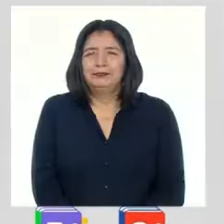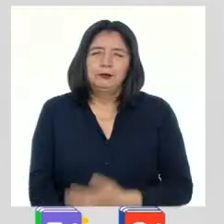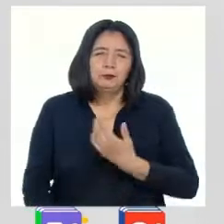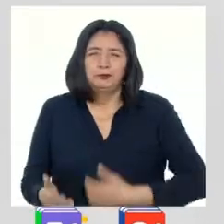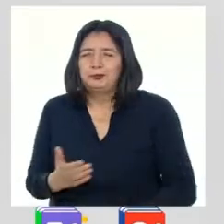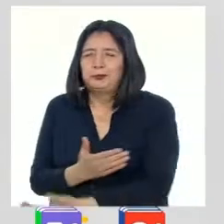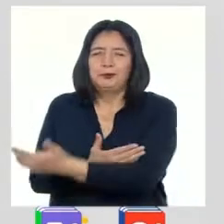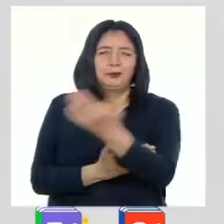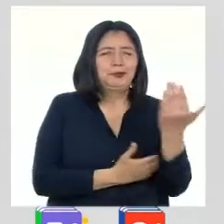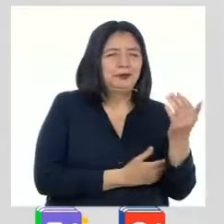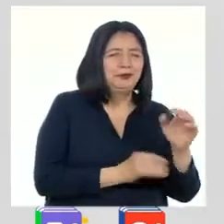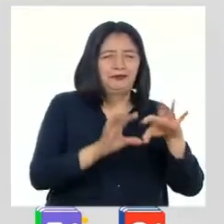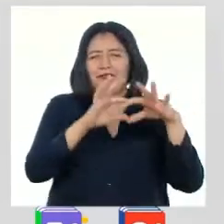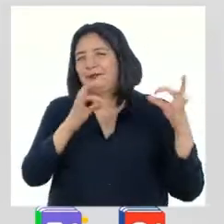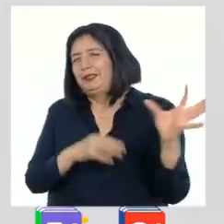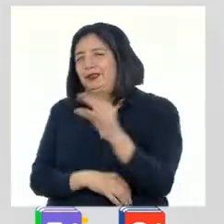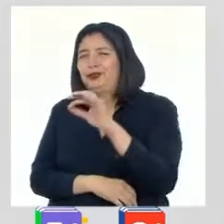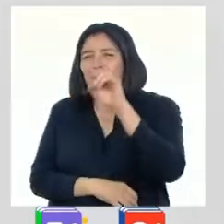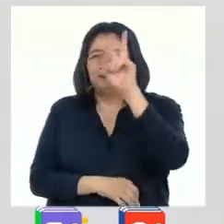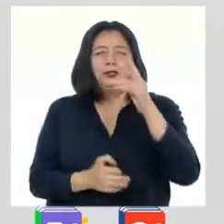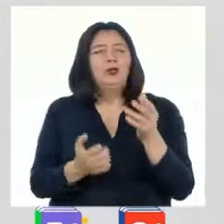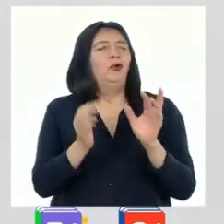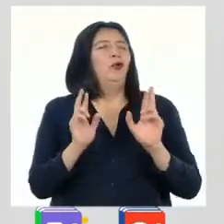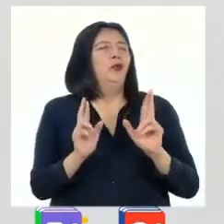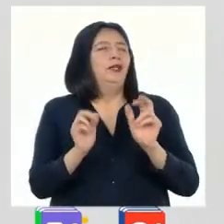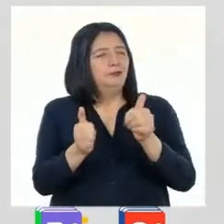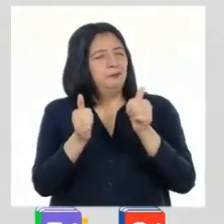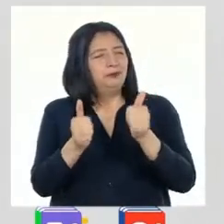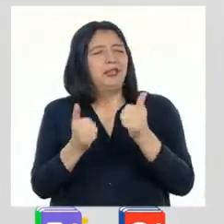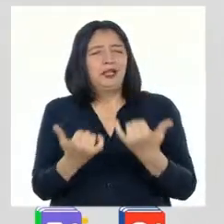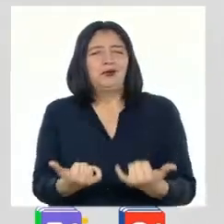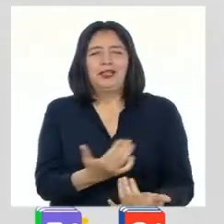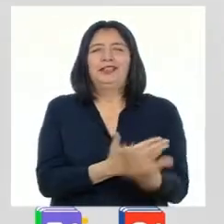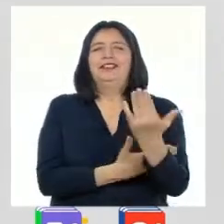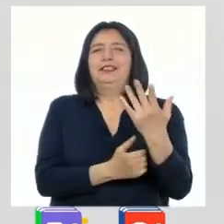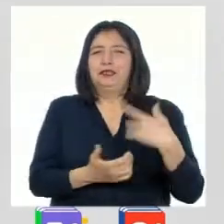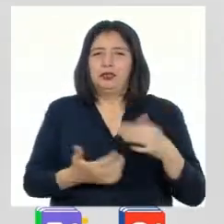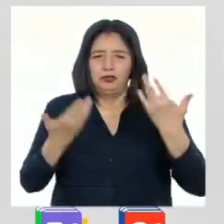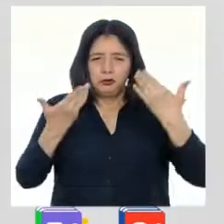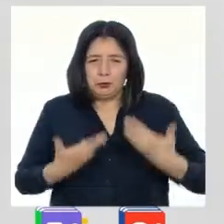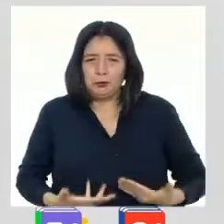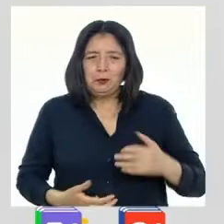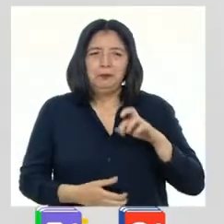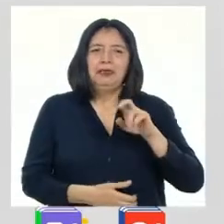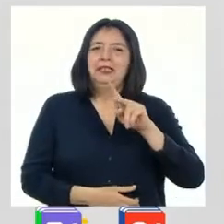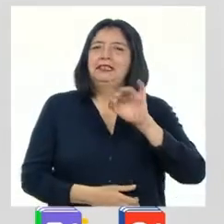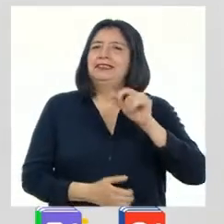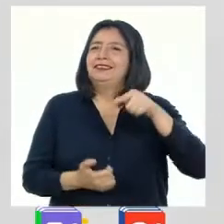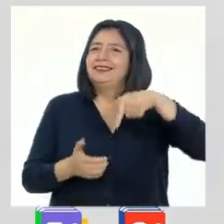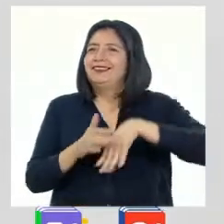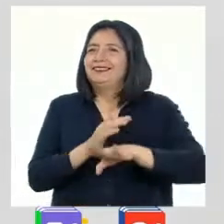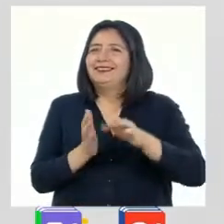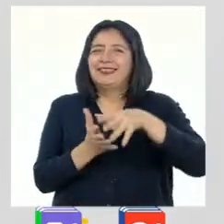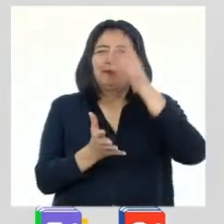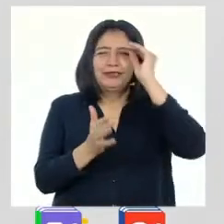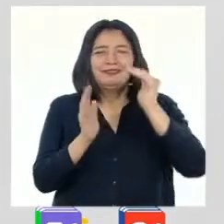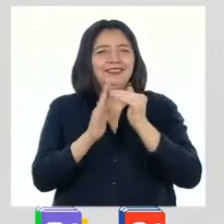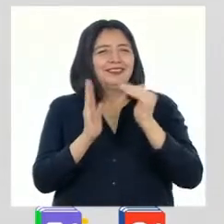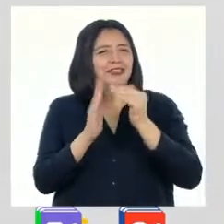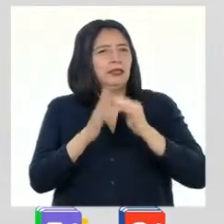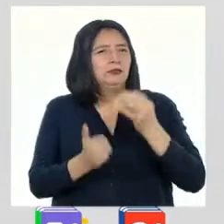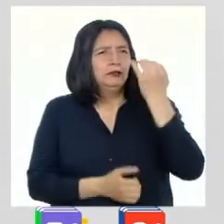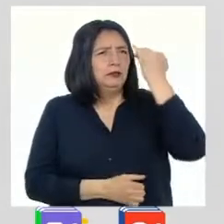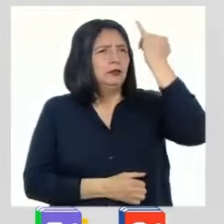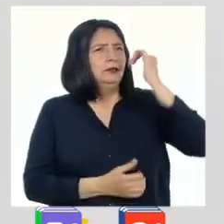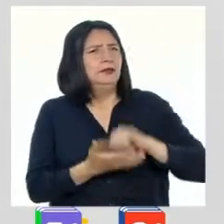Muy buenos días, familias de todo el Perú. Espero que se encuentren súper bien esta mañana. Yo soy Patricia Barreto y esto es Aprendo en Casa, una iniciativa